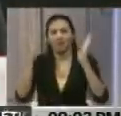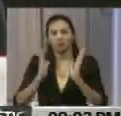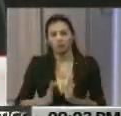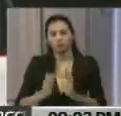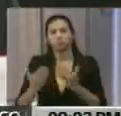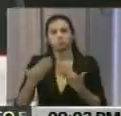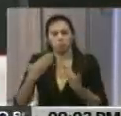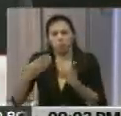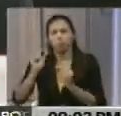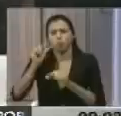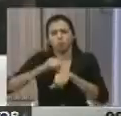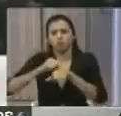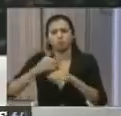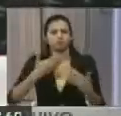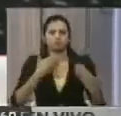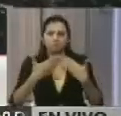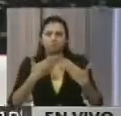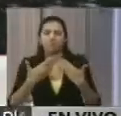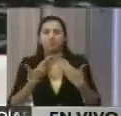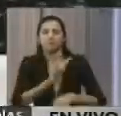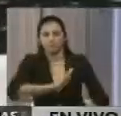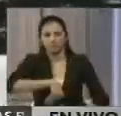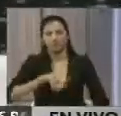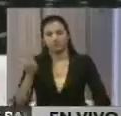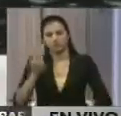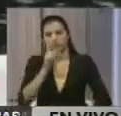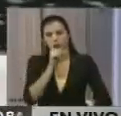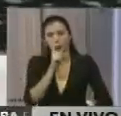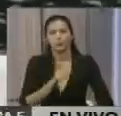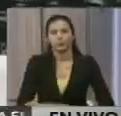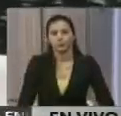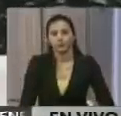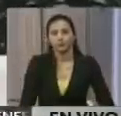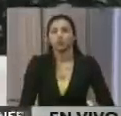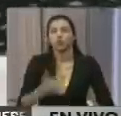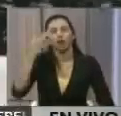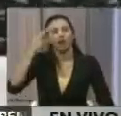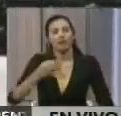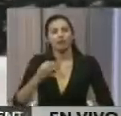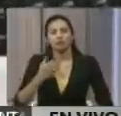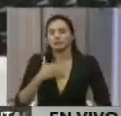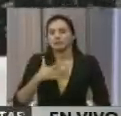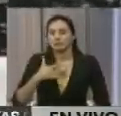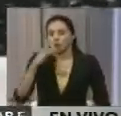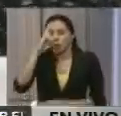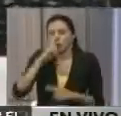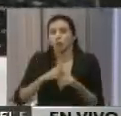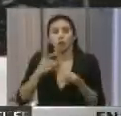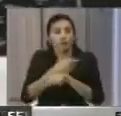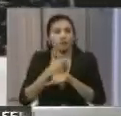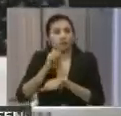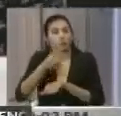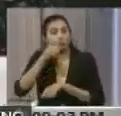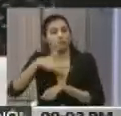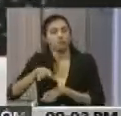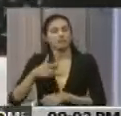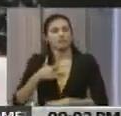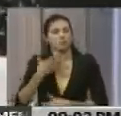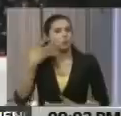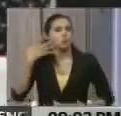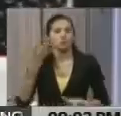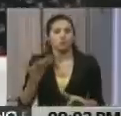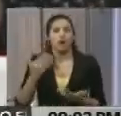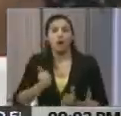interactuar en pocos instantes con el presidente de la República. Bueno, yo creo que es todo un honor, no solamente para el gobierno, sino para el pueblo venezolano, aprovechar